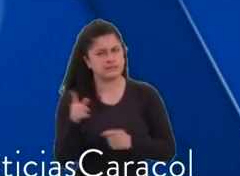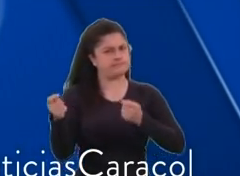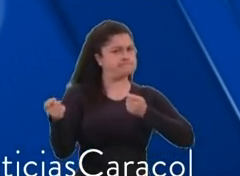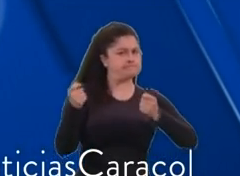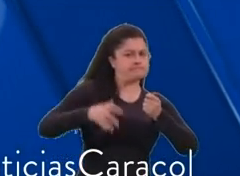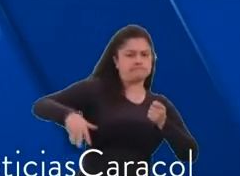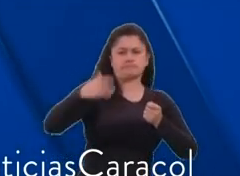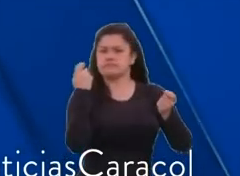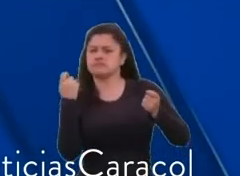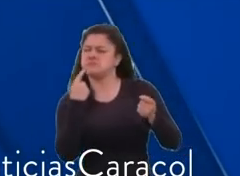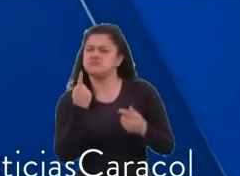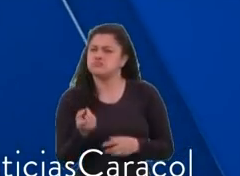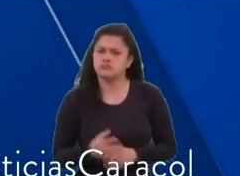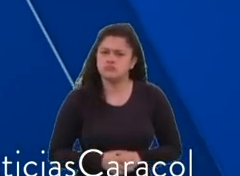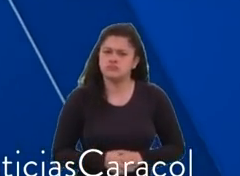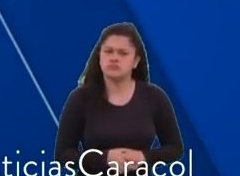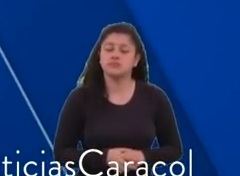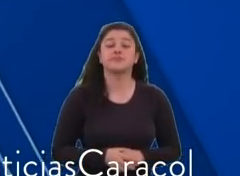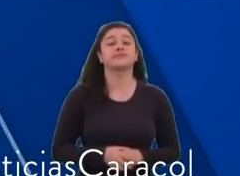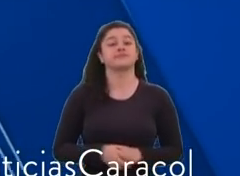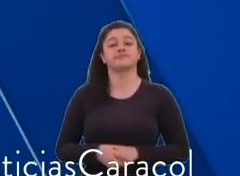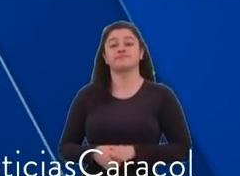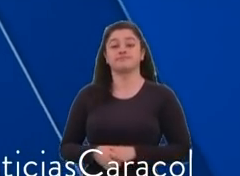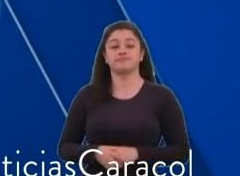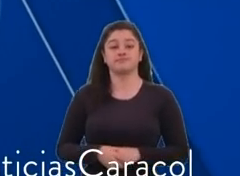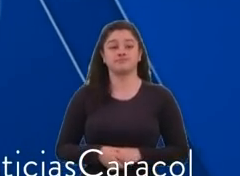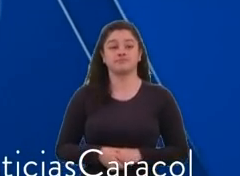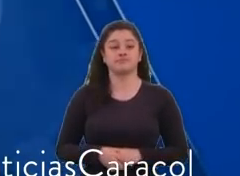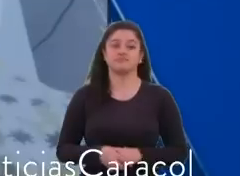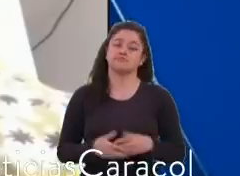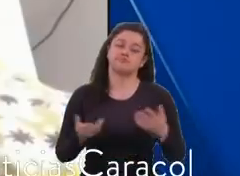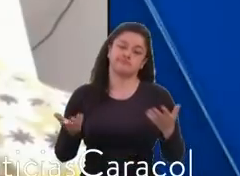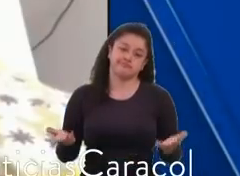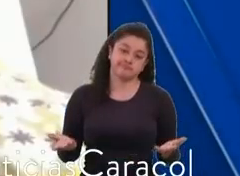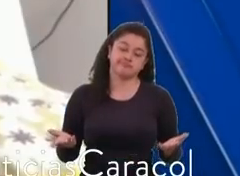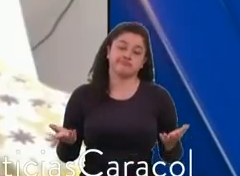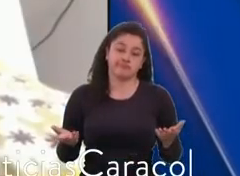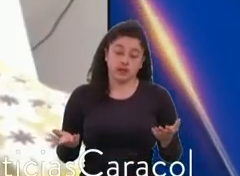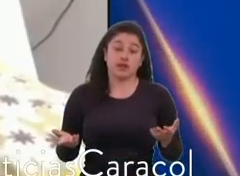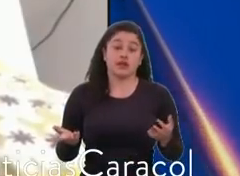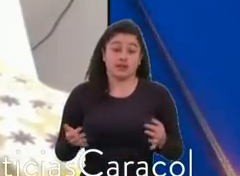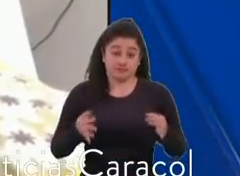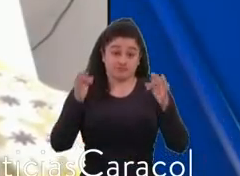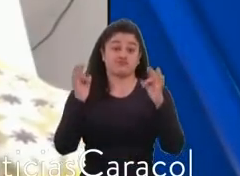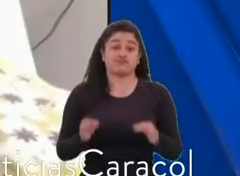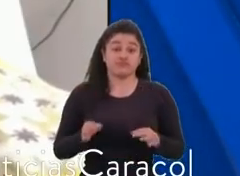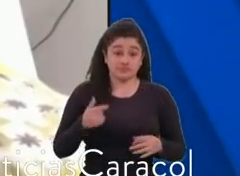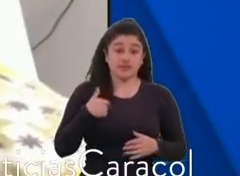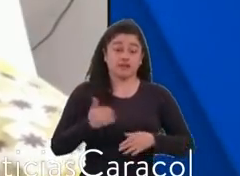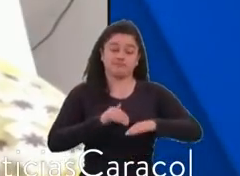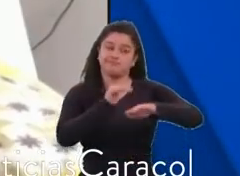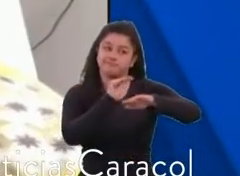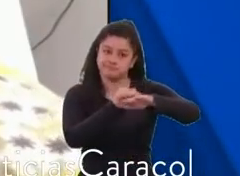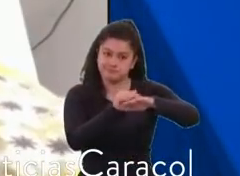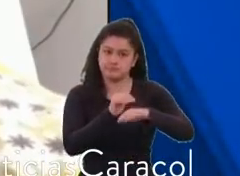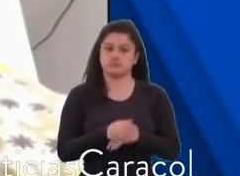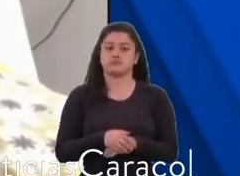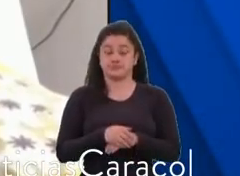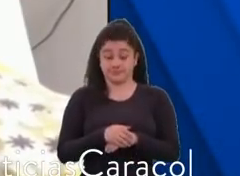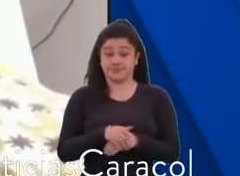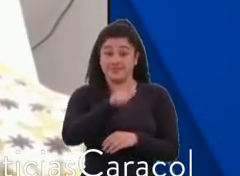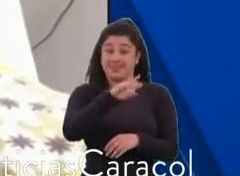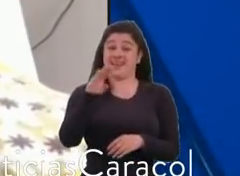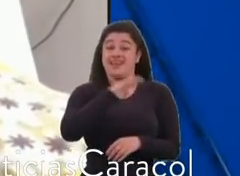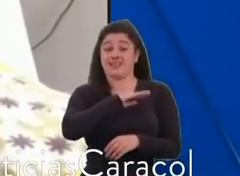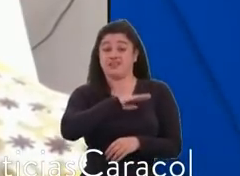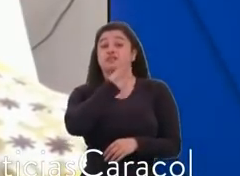Atlántico? Pues insistimos en una situación. El alcalde de Acandí puede tener toda la buena voluntad, pero no